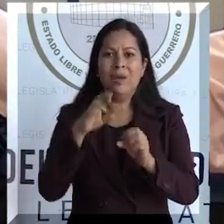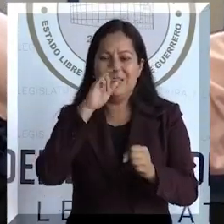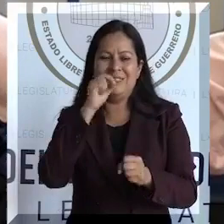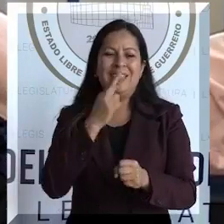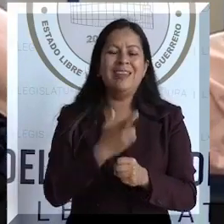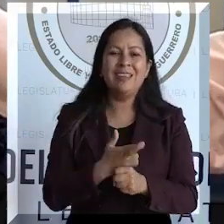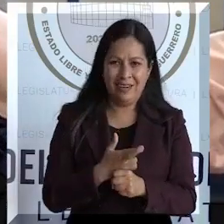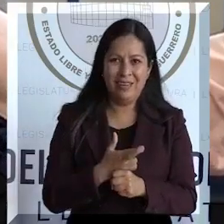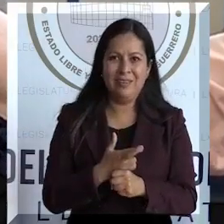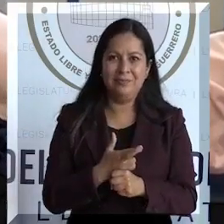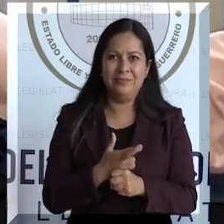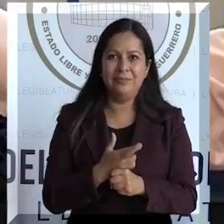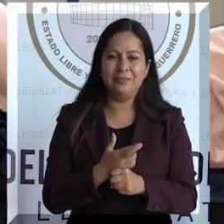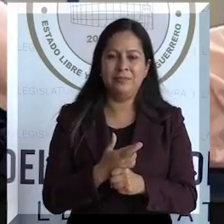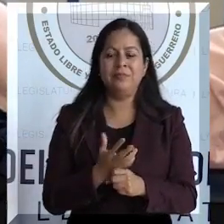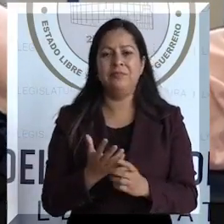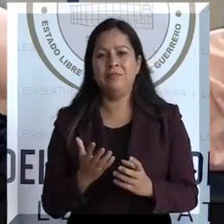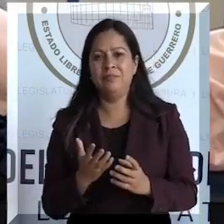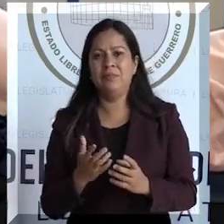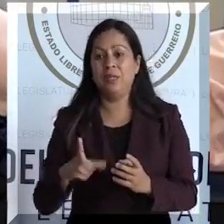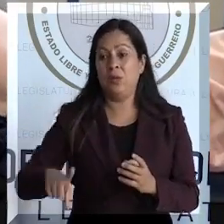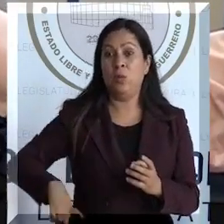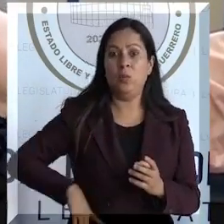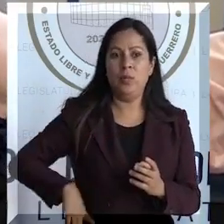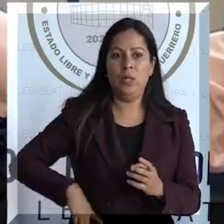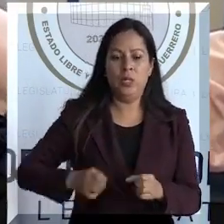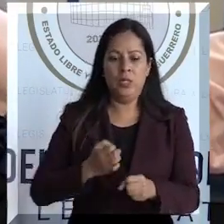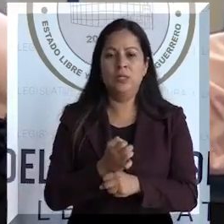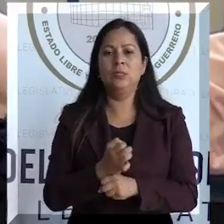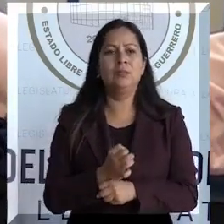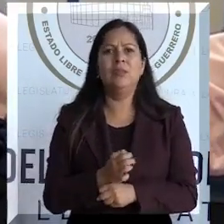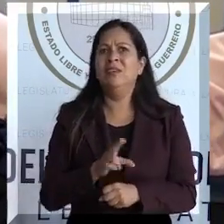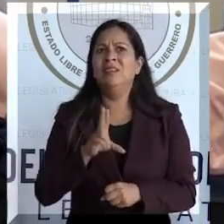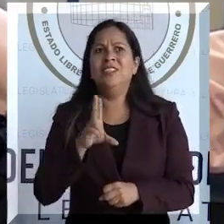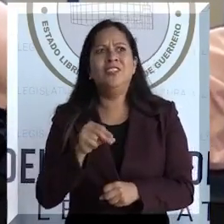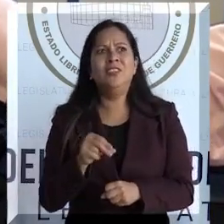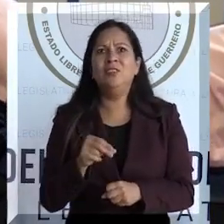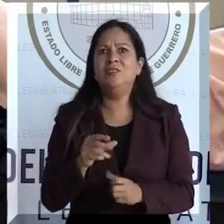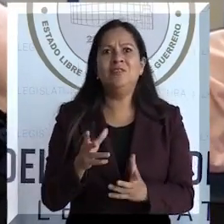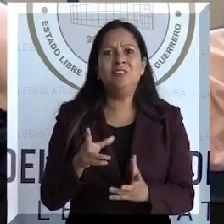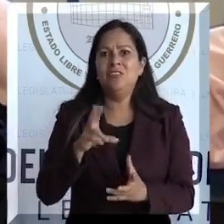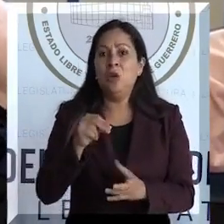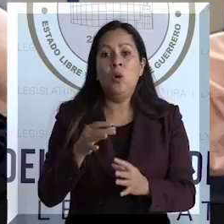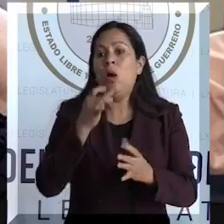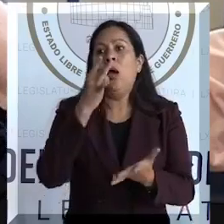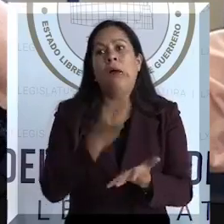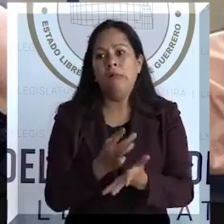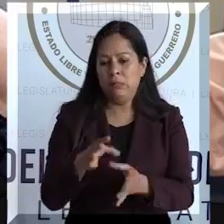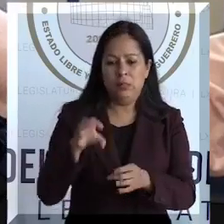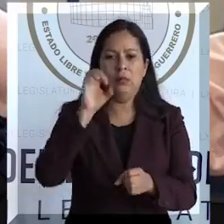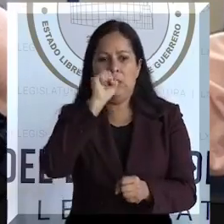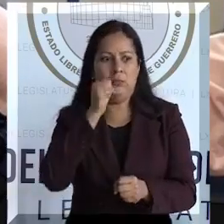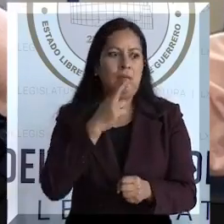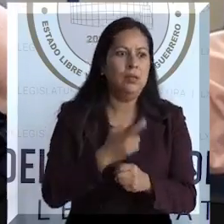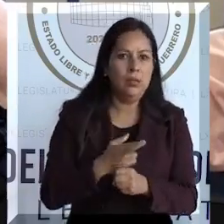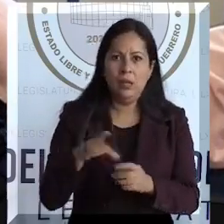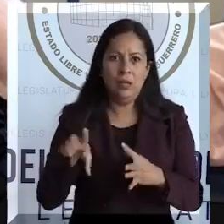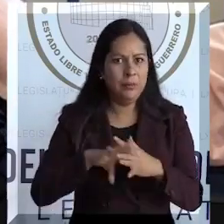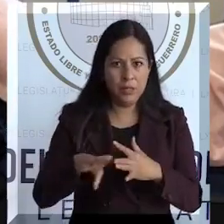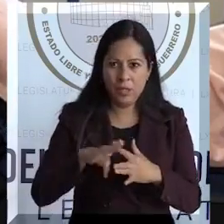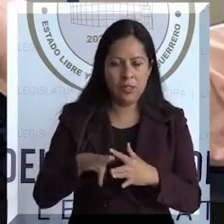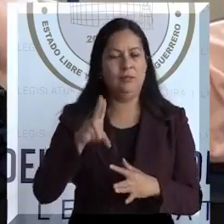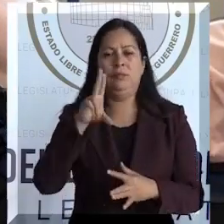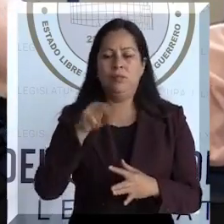las secretarías del gobierno del estado, no nada más con la Secretaría de Migrantes.